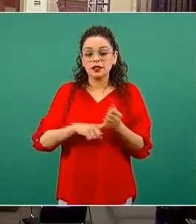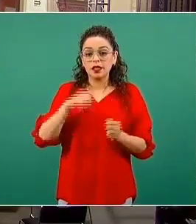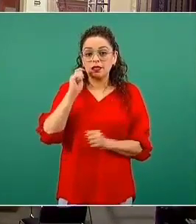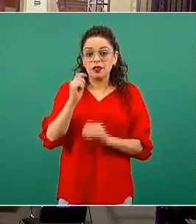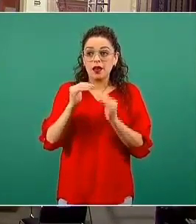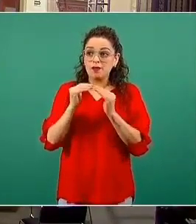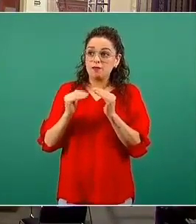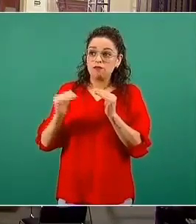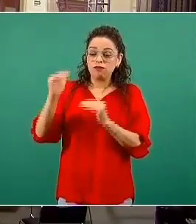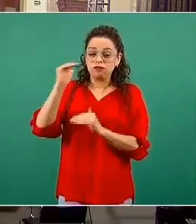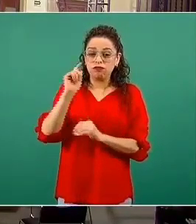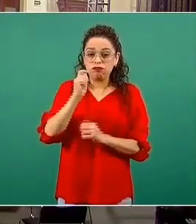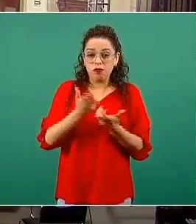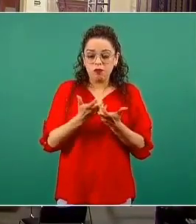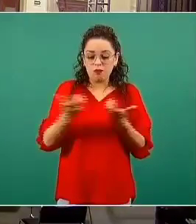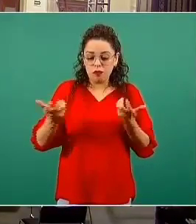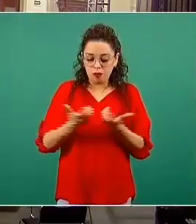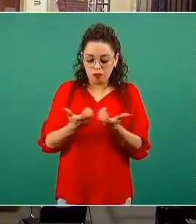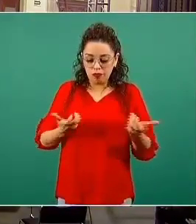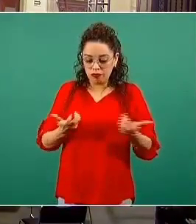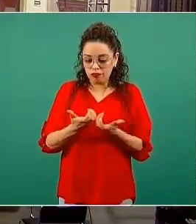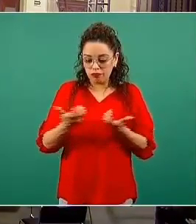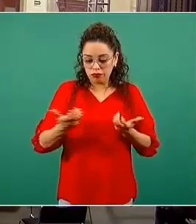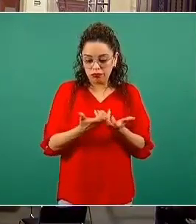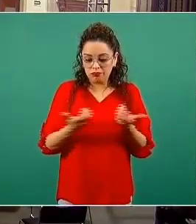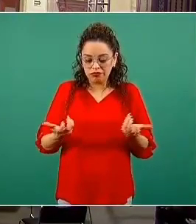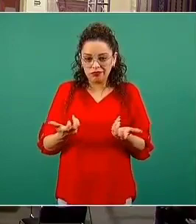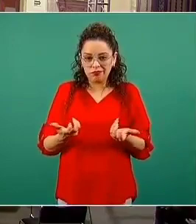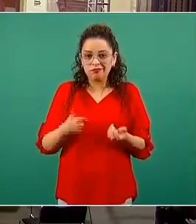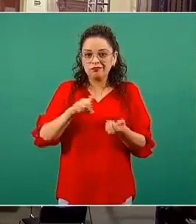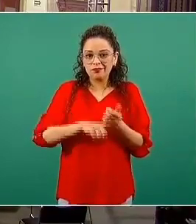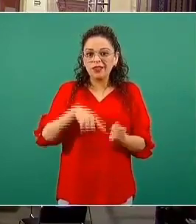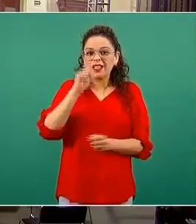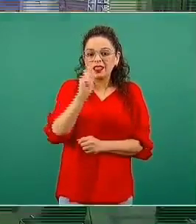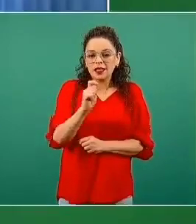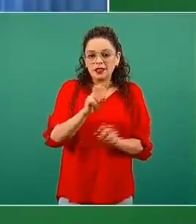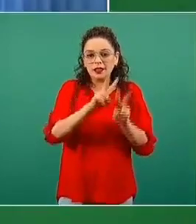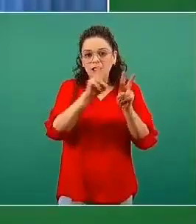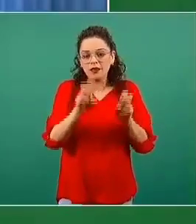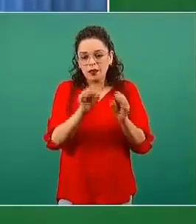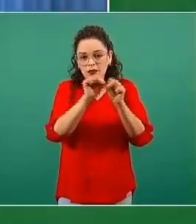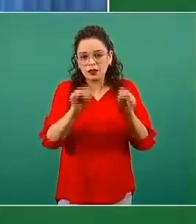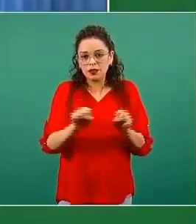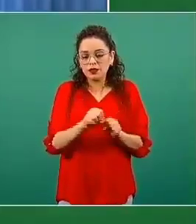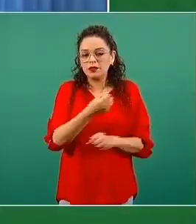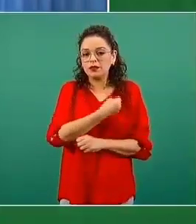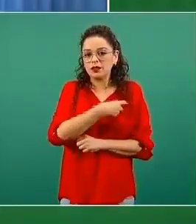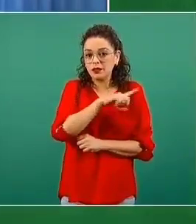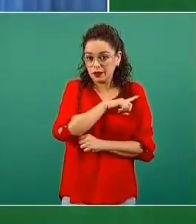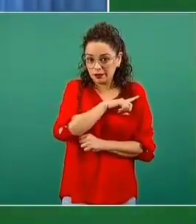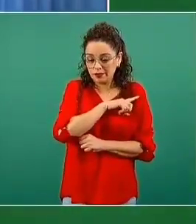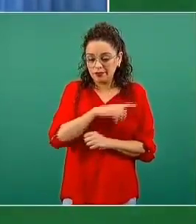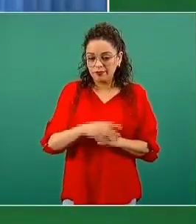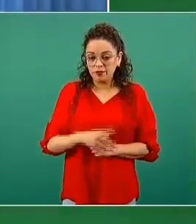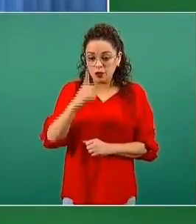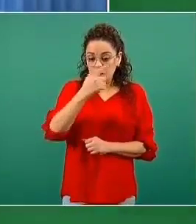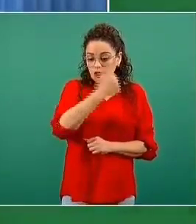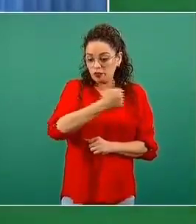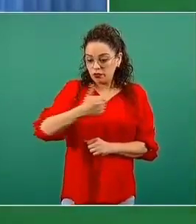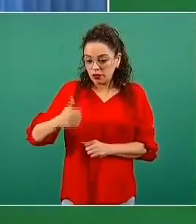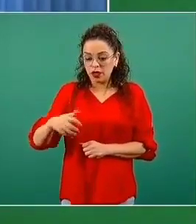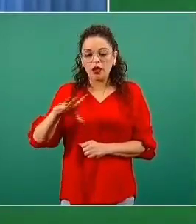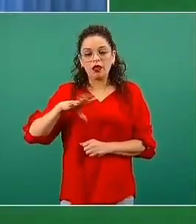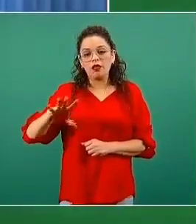nivel de fragmentación y de segmentación de su sistema de salud. Esto significa la coexistencia de diversos subsistemas de salud, cada uno con sus